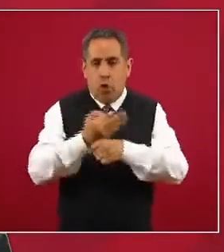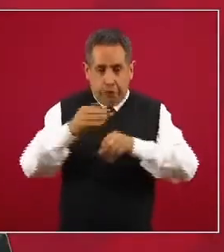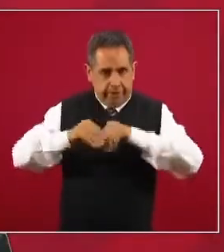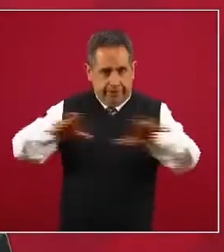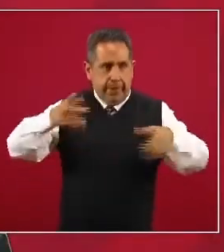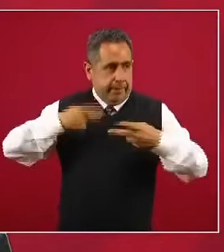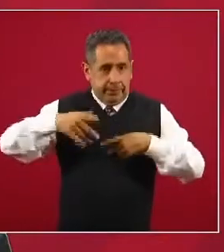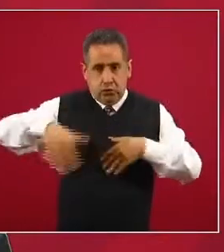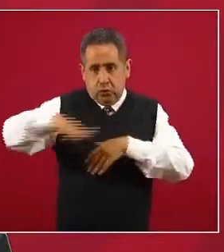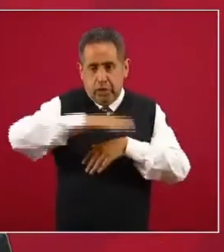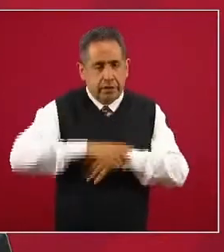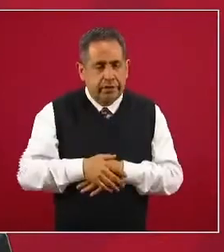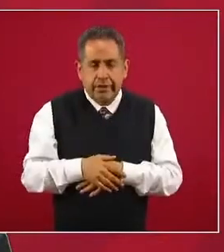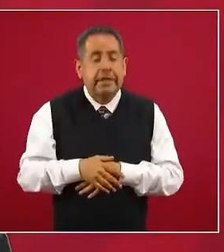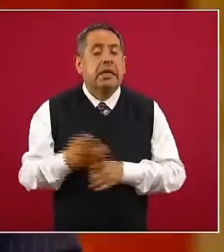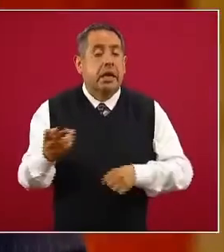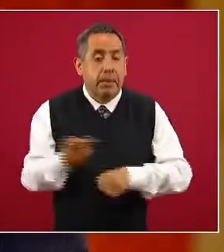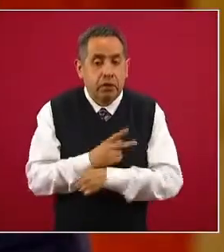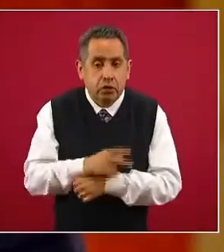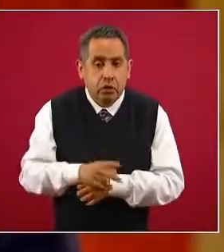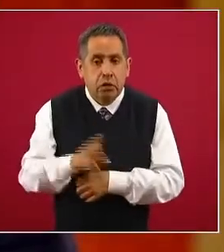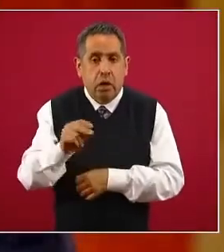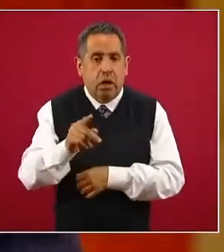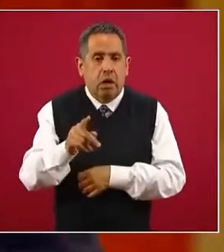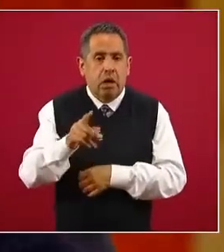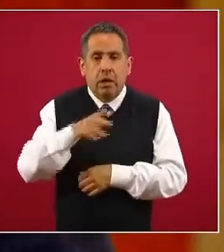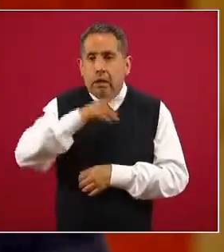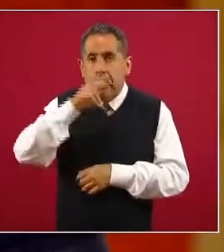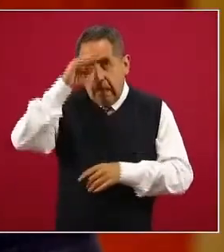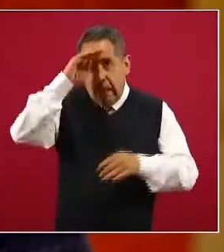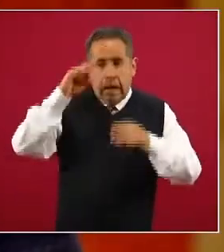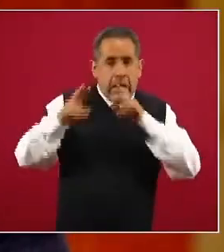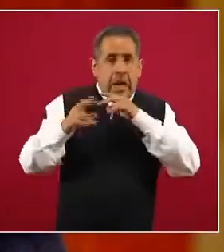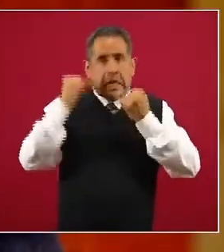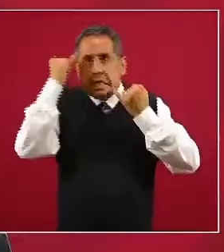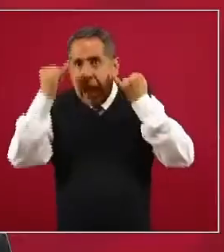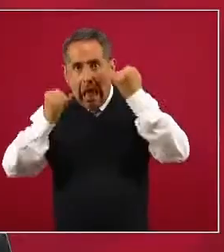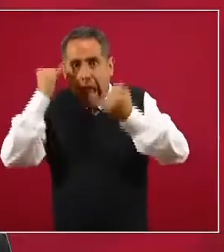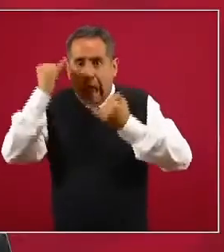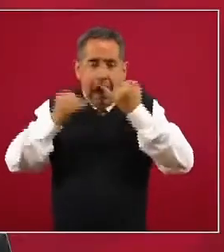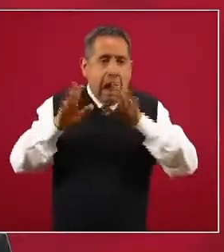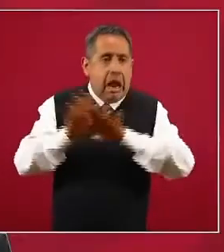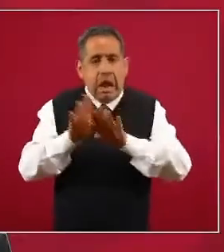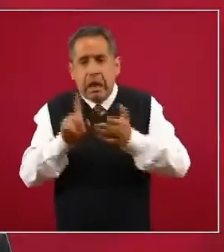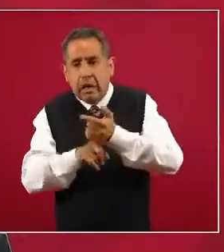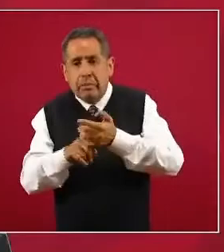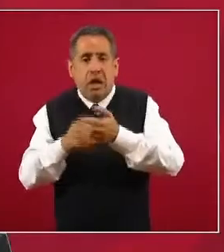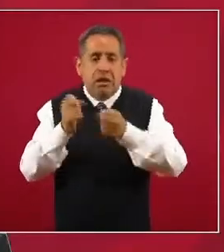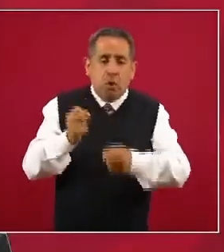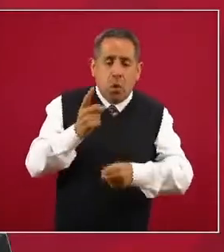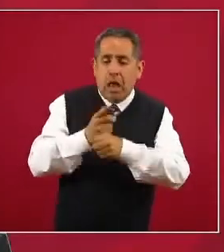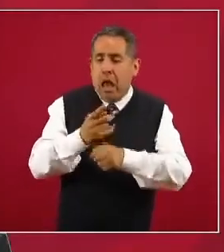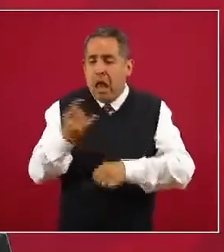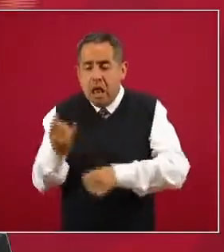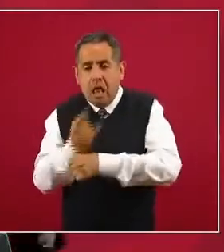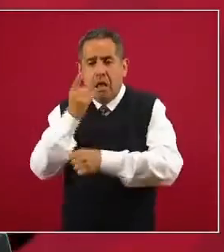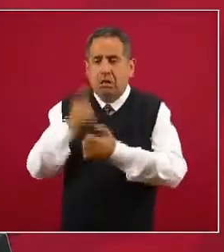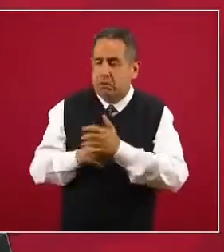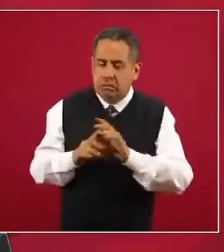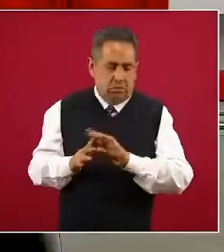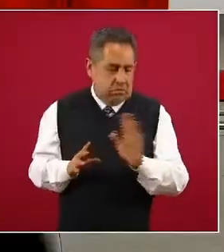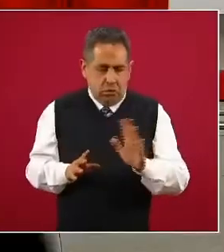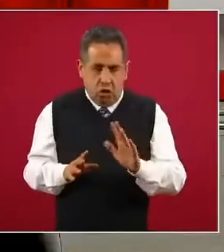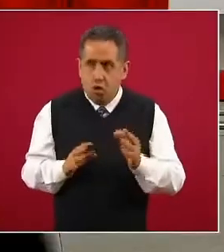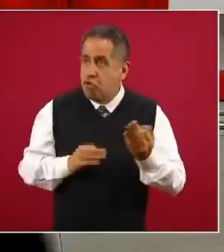es no anticipar vísperas, no empezar a especular sobre la seguridad en general de